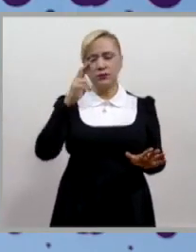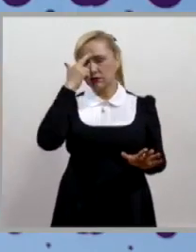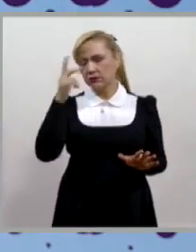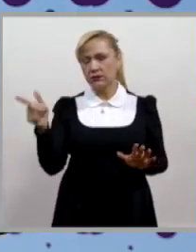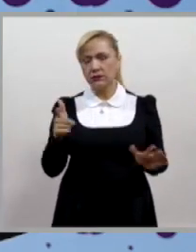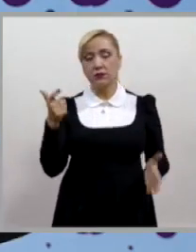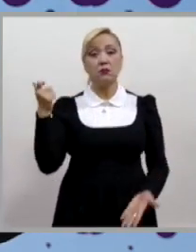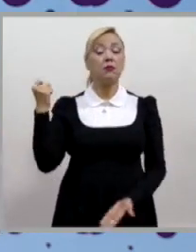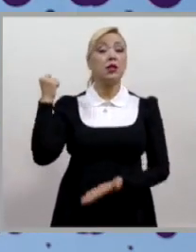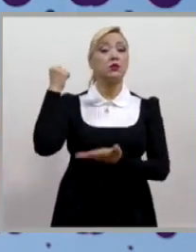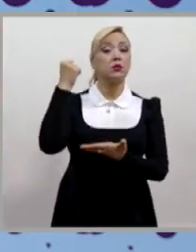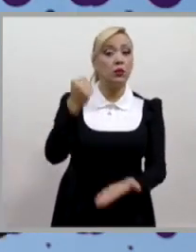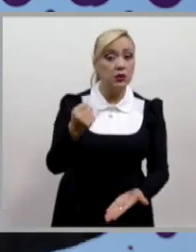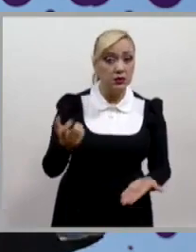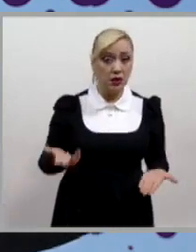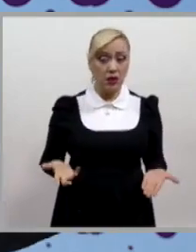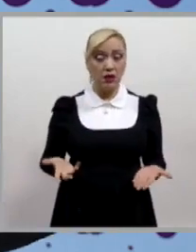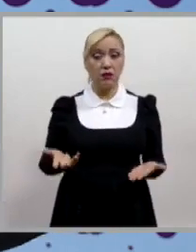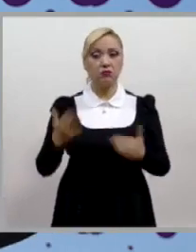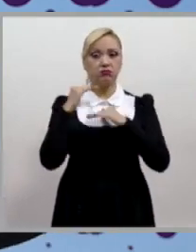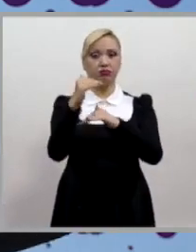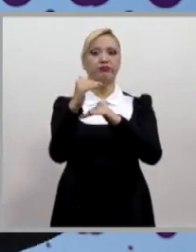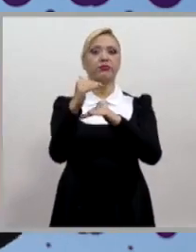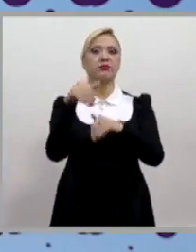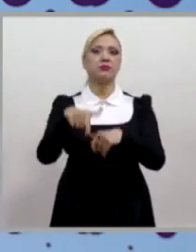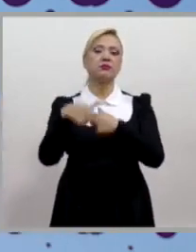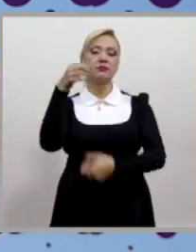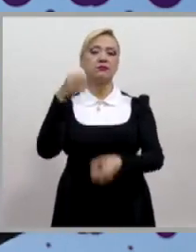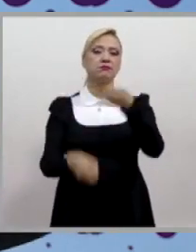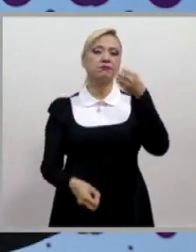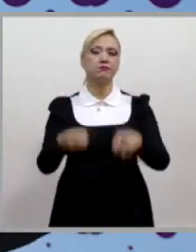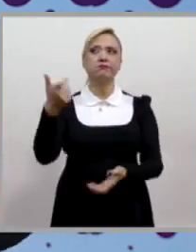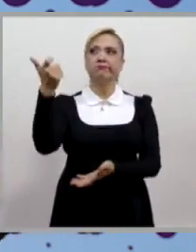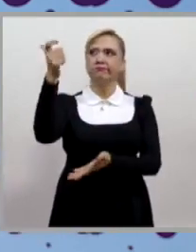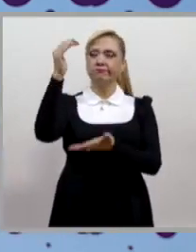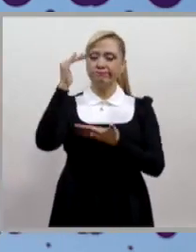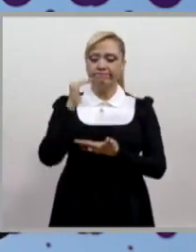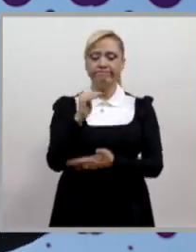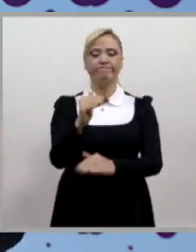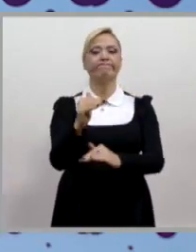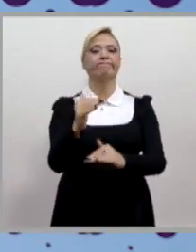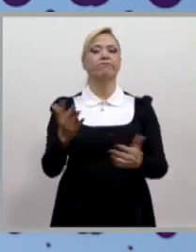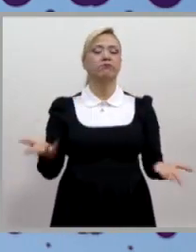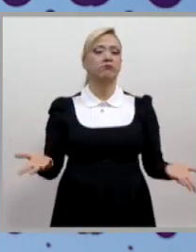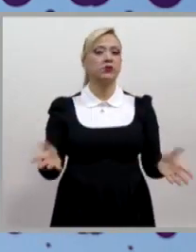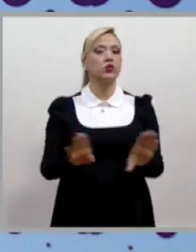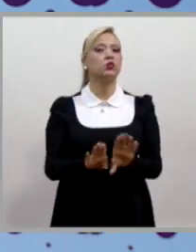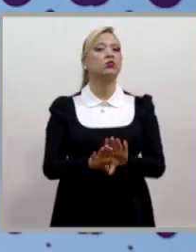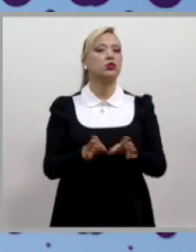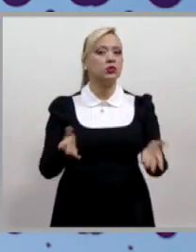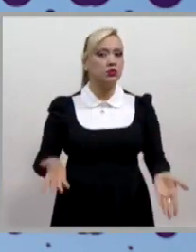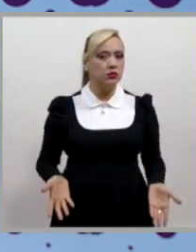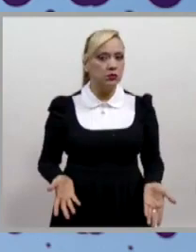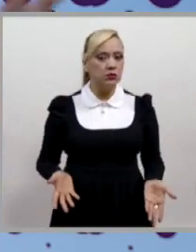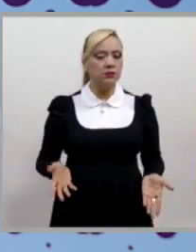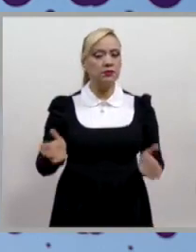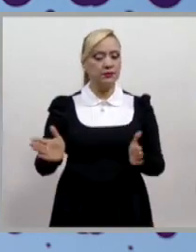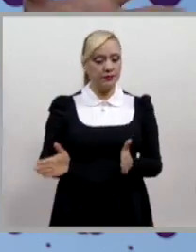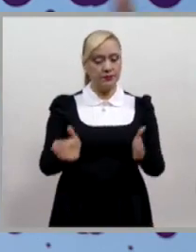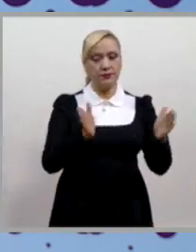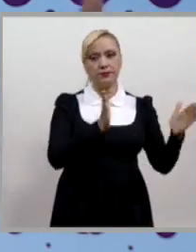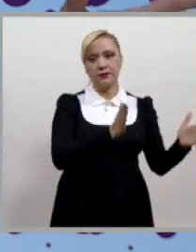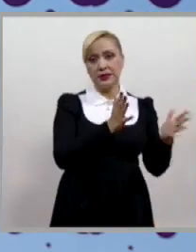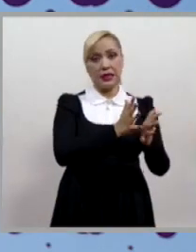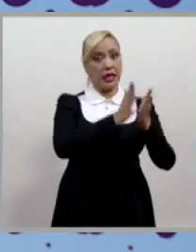tema presupuestal, tienen recursos limitados los poderes judiciales, habría que ver cómo se hace más eficiente, etcétera. Pero bueno, dejando de lado que esas son las